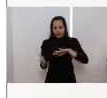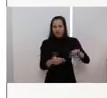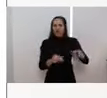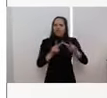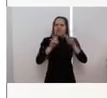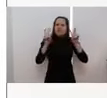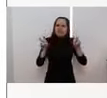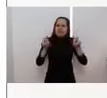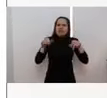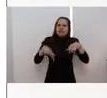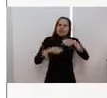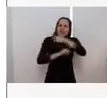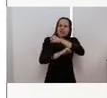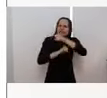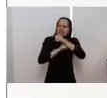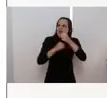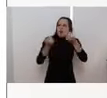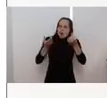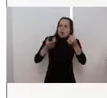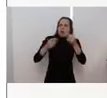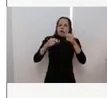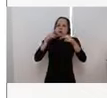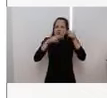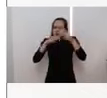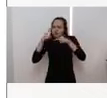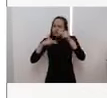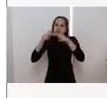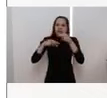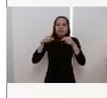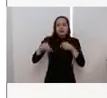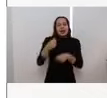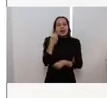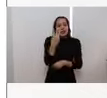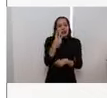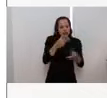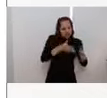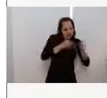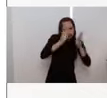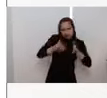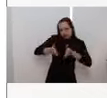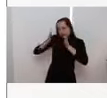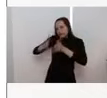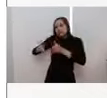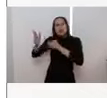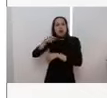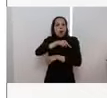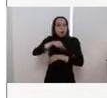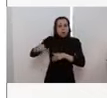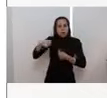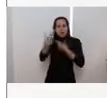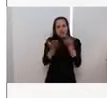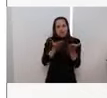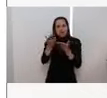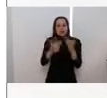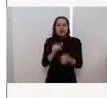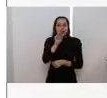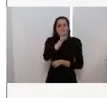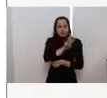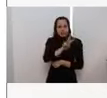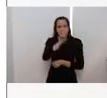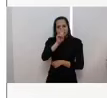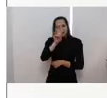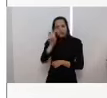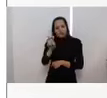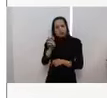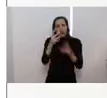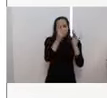hablando de tres edificios que brindan ese servicio que encontramos en estos edificios trescientos sesenta y ocho camas hospitalarias